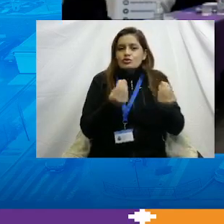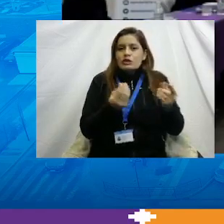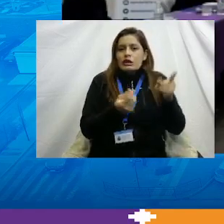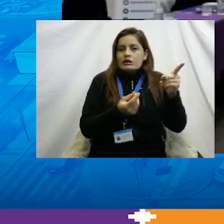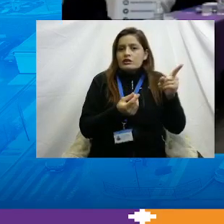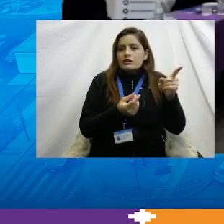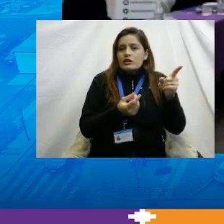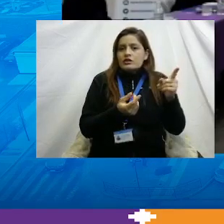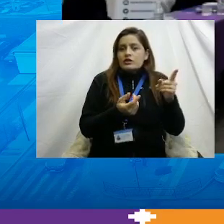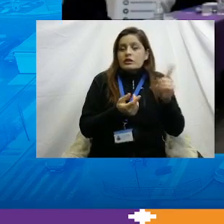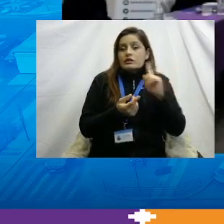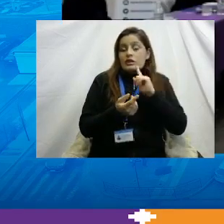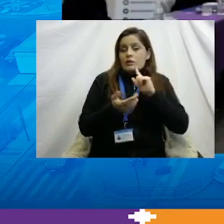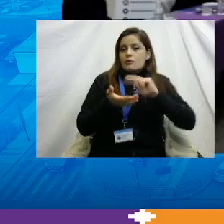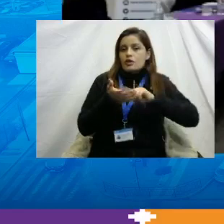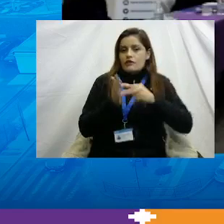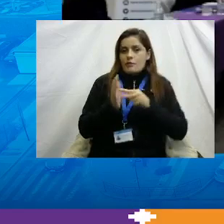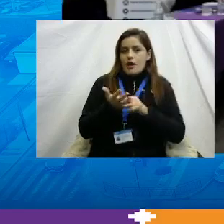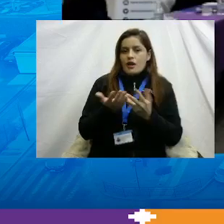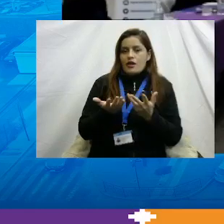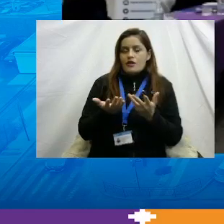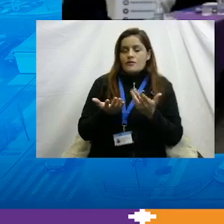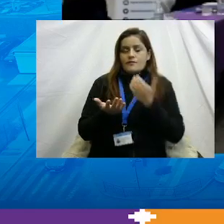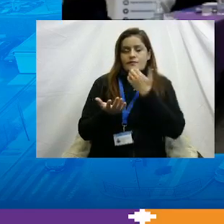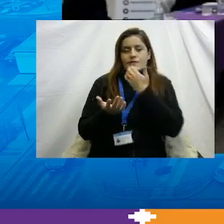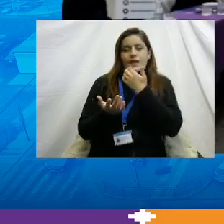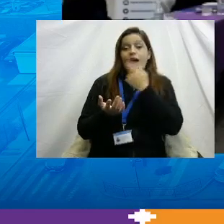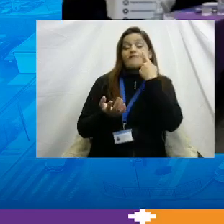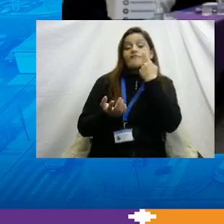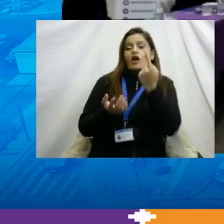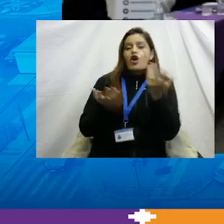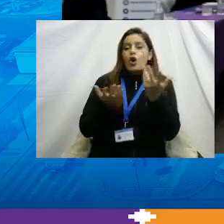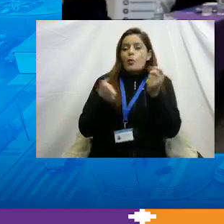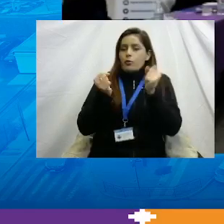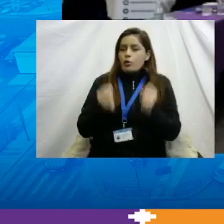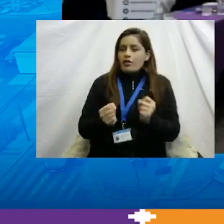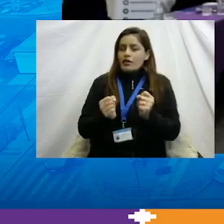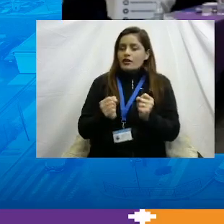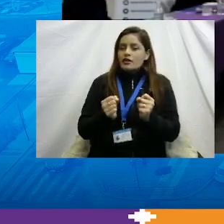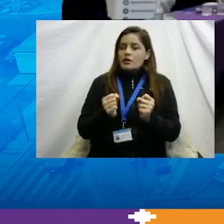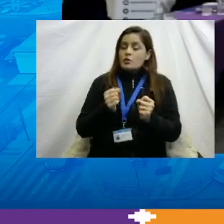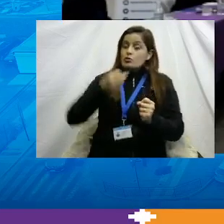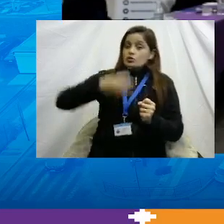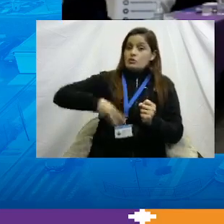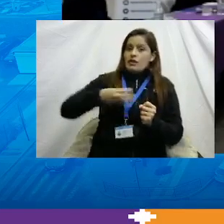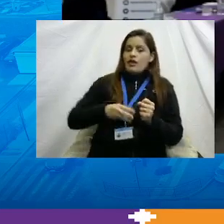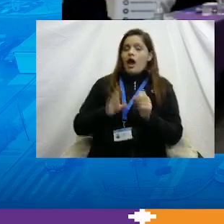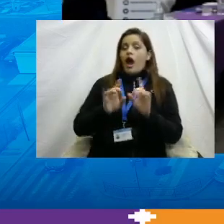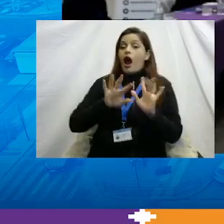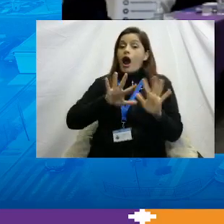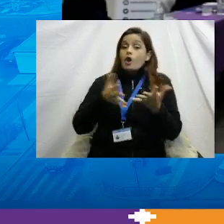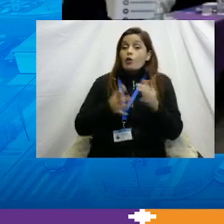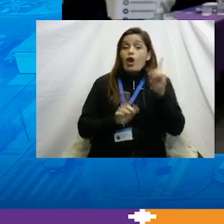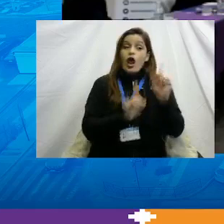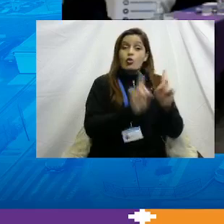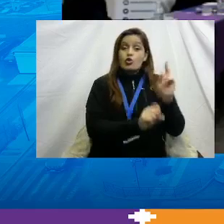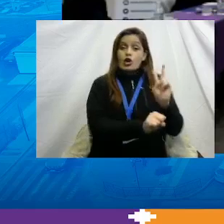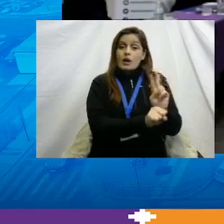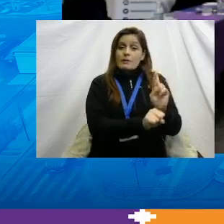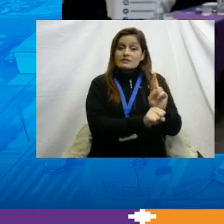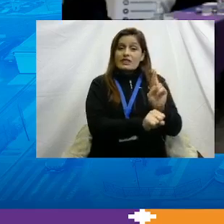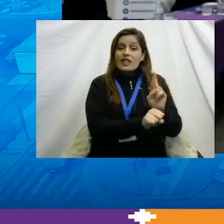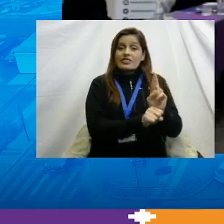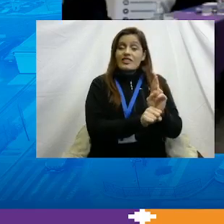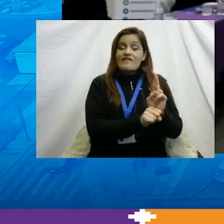aristas sobre este problema que tenemos, y ver la posibilidad de que lo podamos abordar, si es que con algunos representantes de los vecinos, representantes de